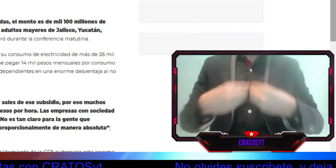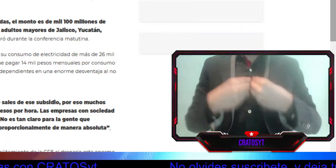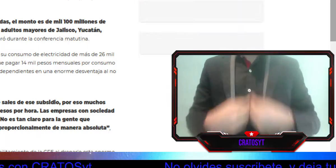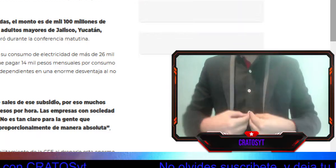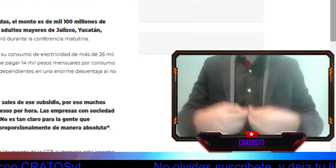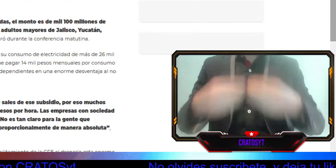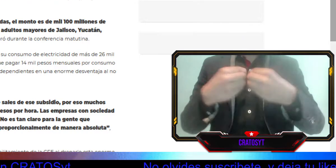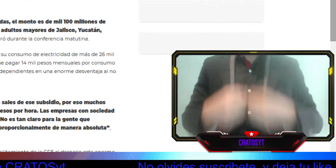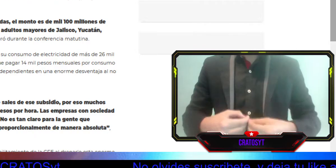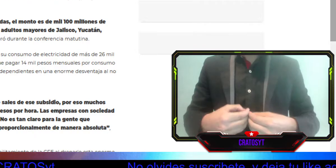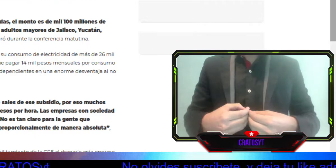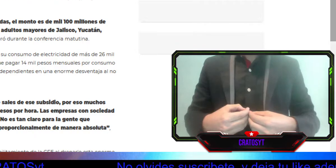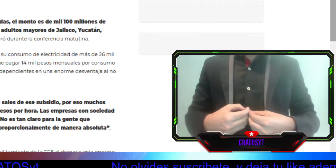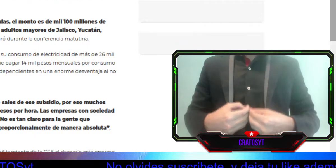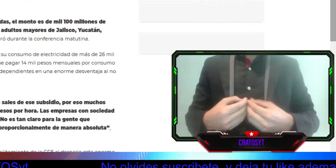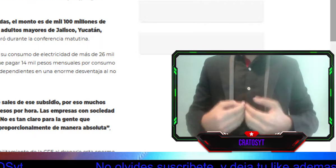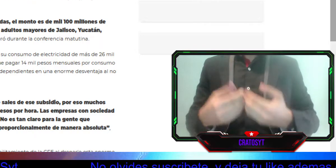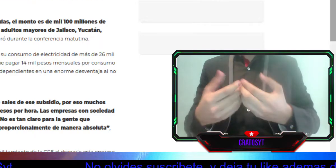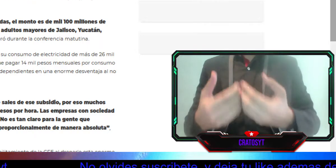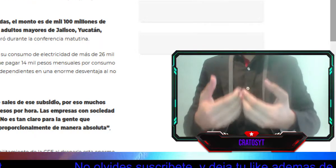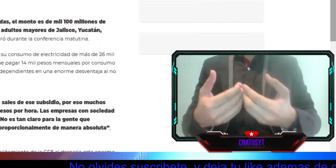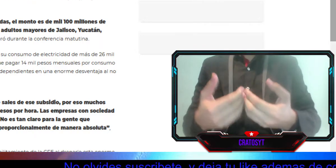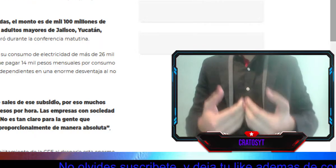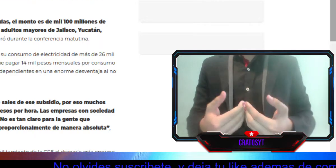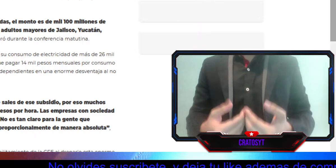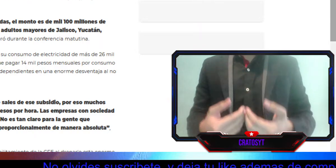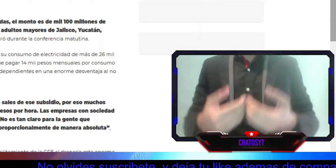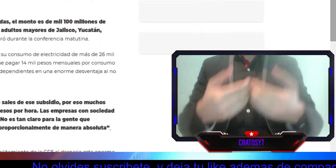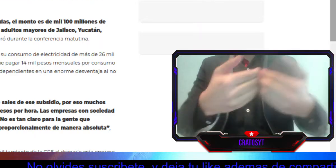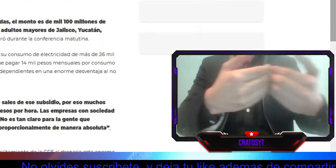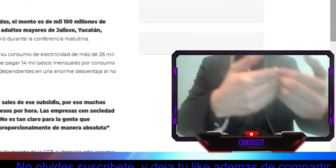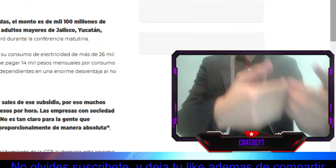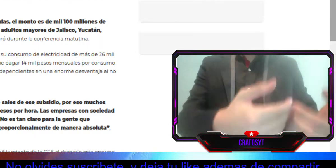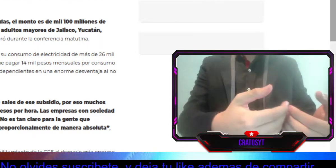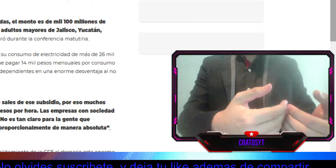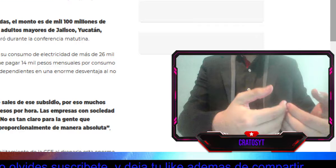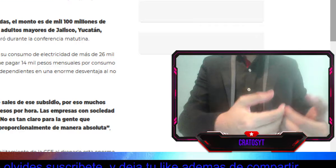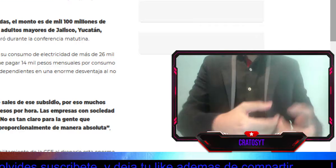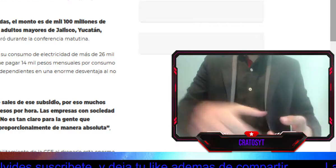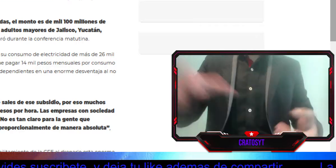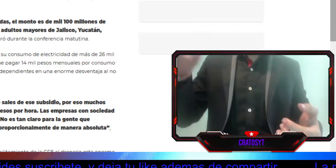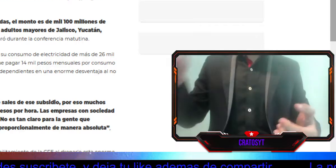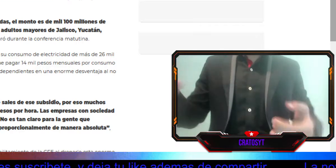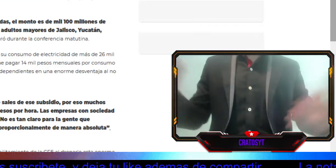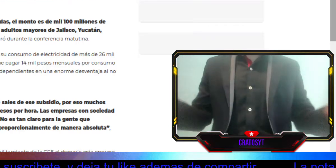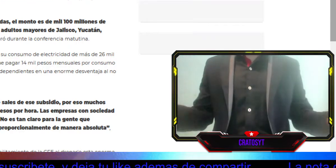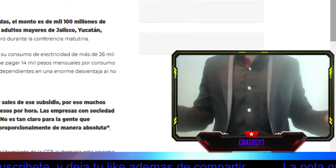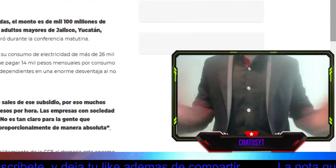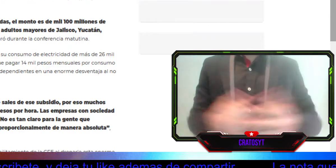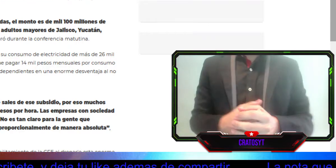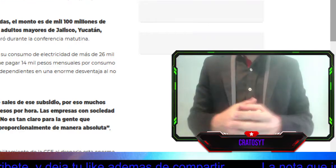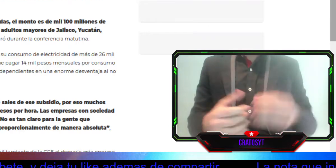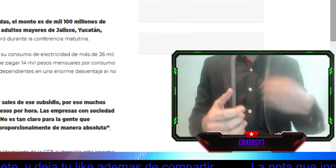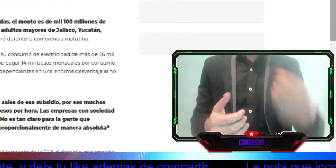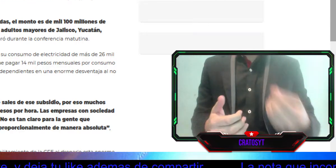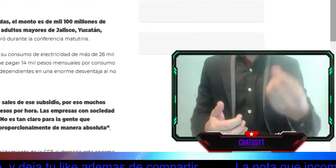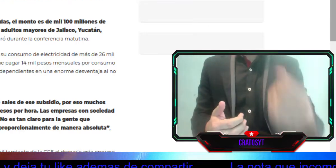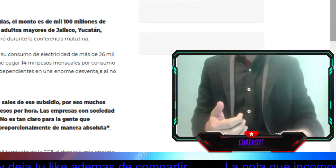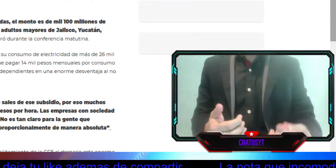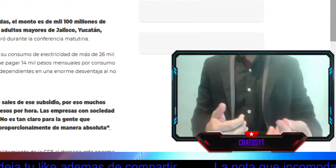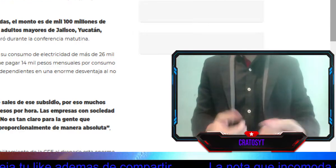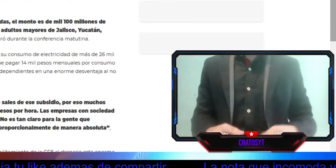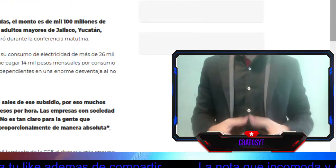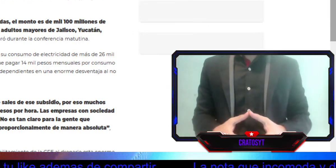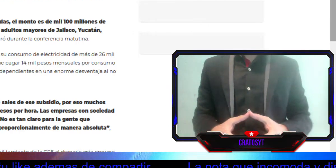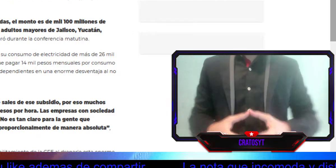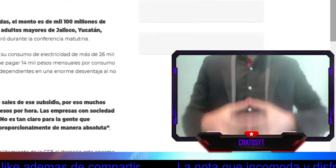la infraestructura, respaldarla, a costa de tener tarifas bastante altas para los consumidores, mientras que tú te estás viendo beneficiado por este tipo de